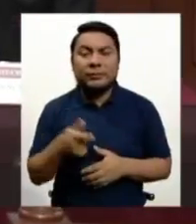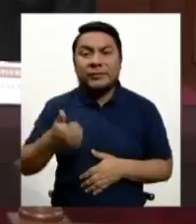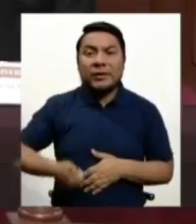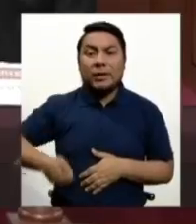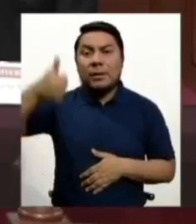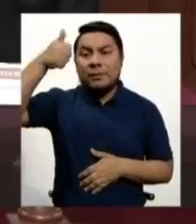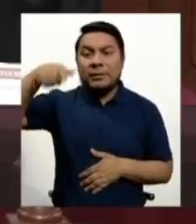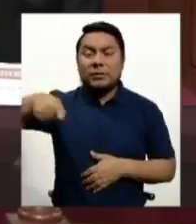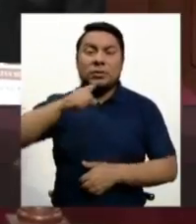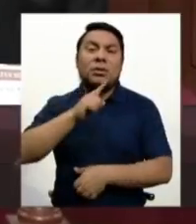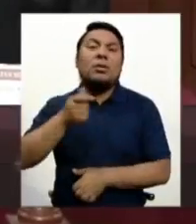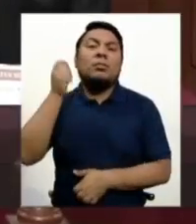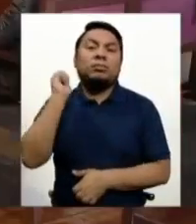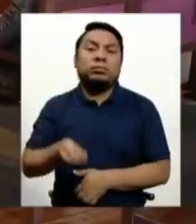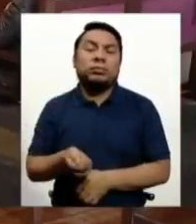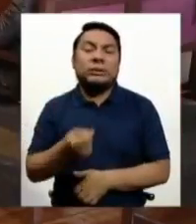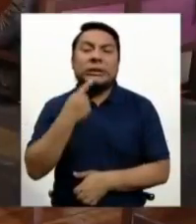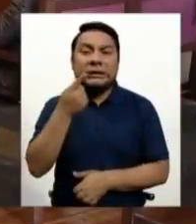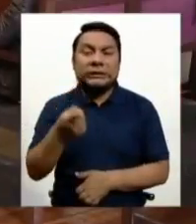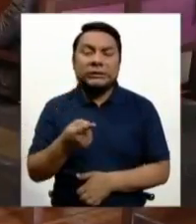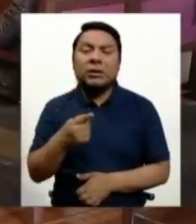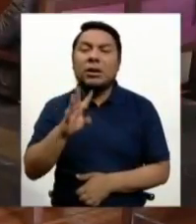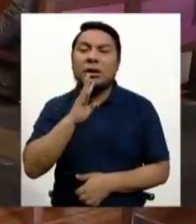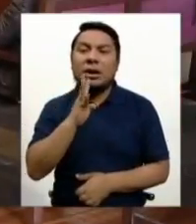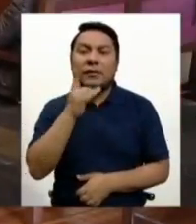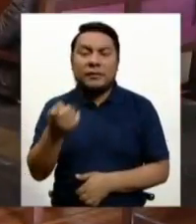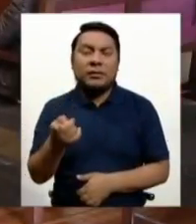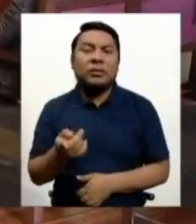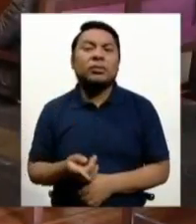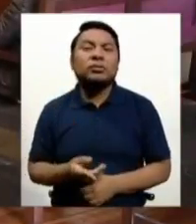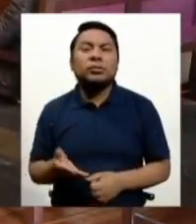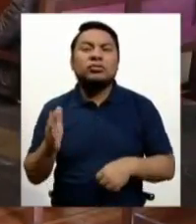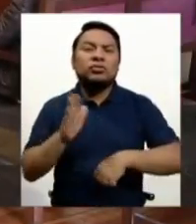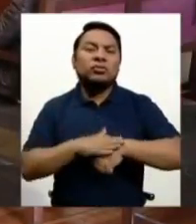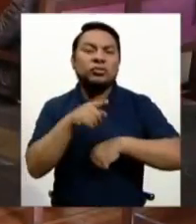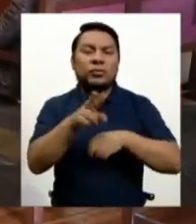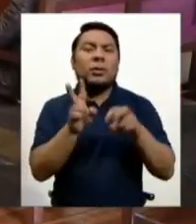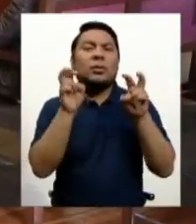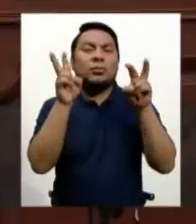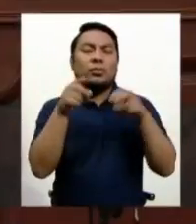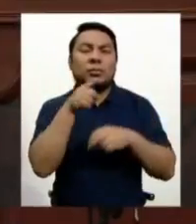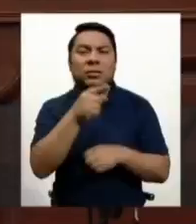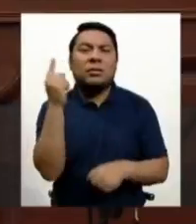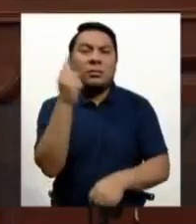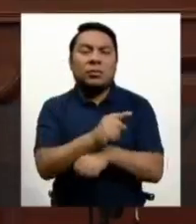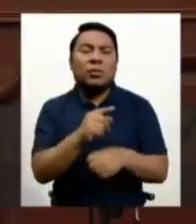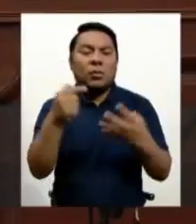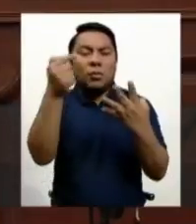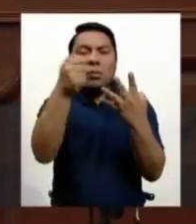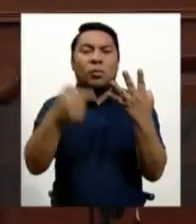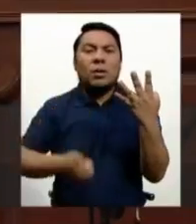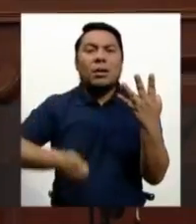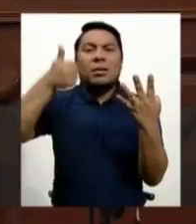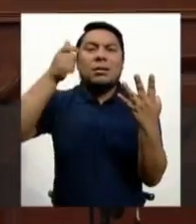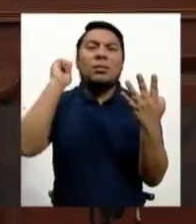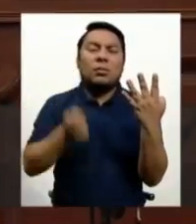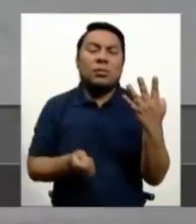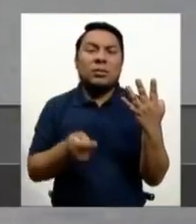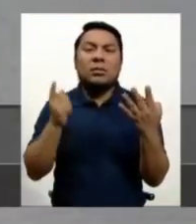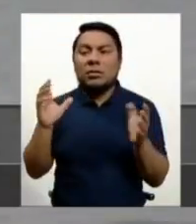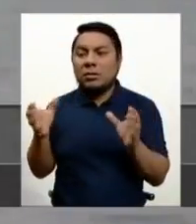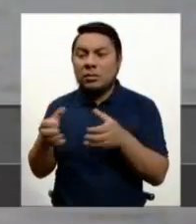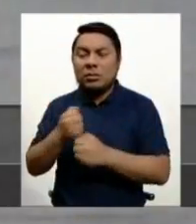presidente del Tribunal Constitucional se pronunció así frente a la denuncia presentada en contra de cuatro magistrados por un grupo de